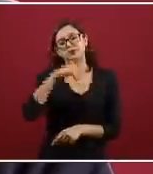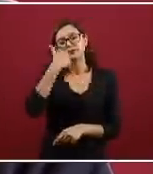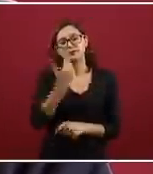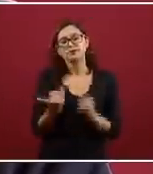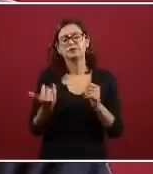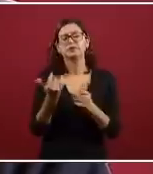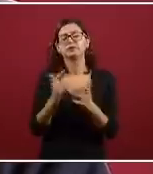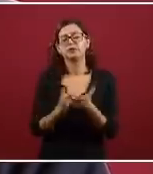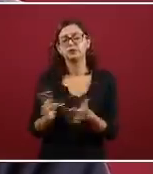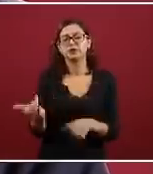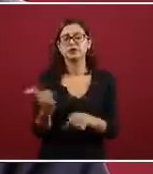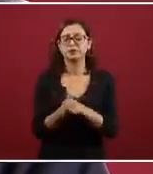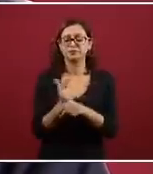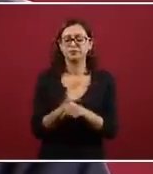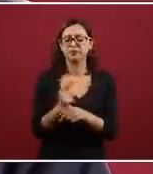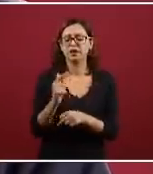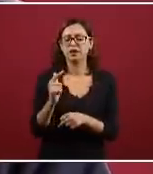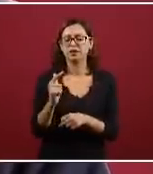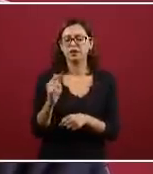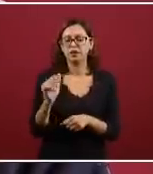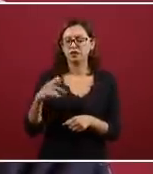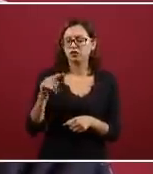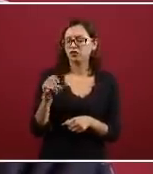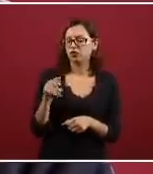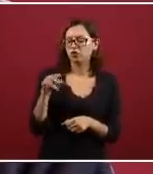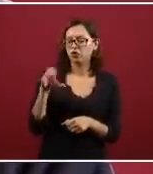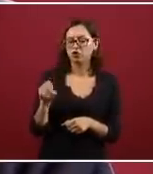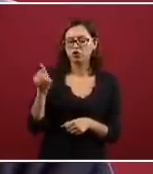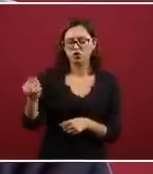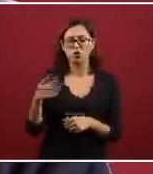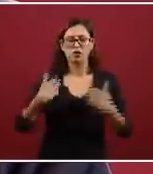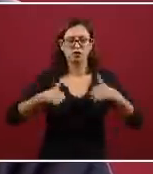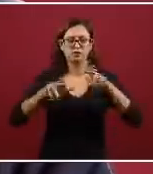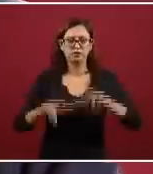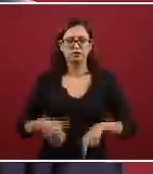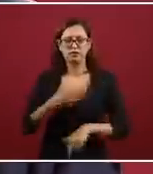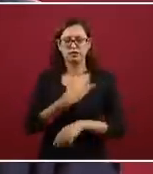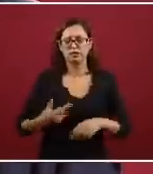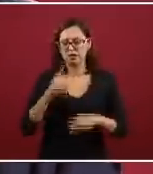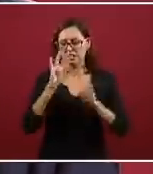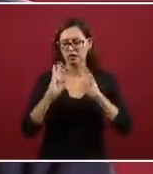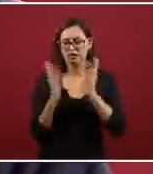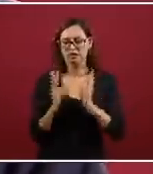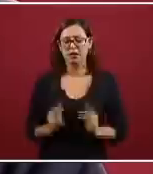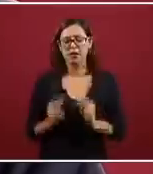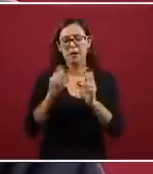del Valle, presidente del Consejo Mexicano de Hombres de Negocios, y al ingeniero Carlos Salazar